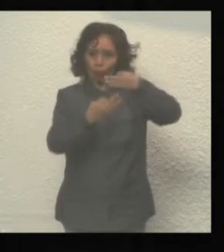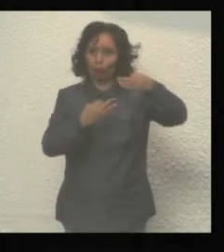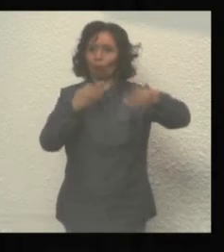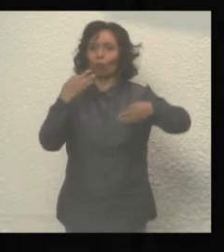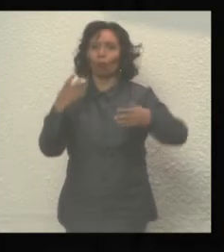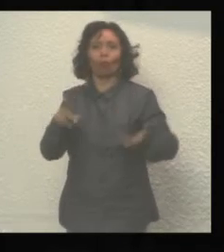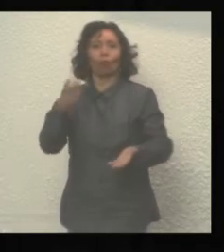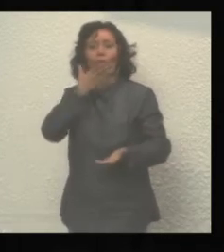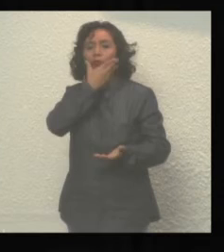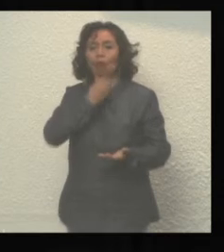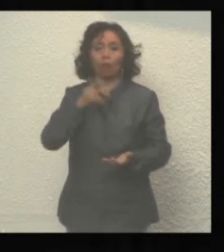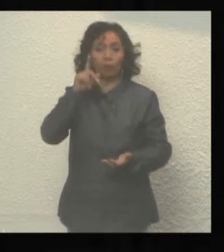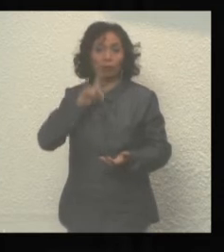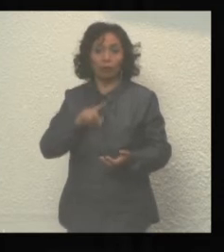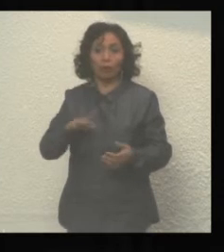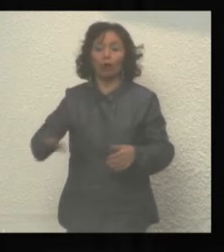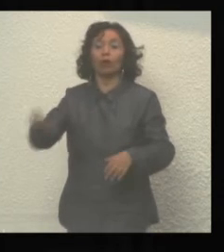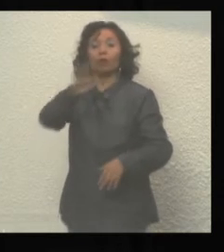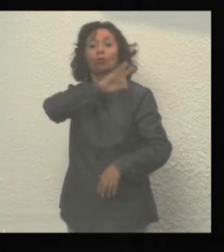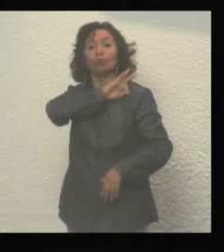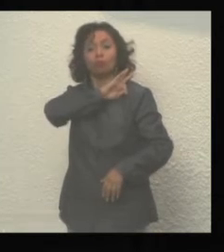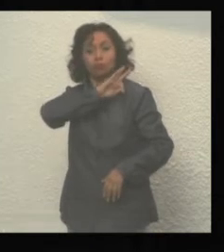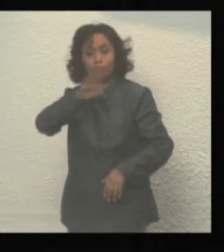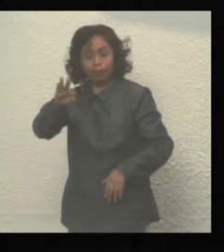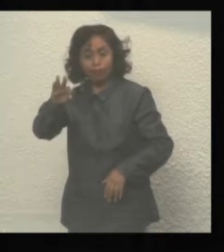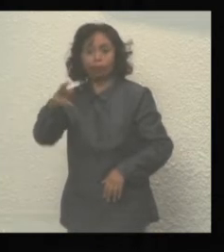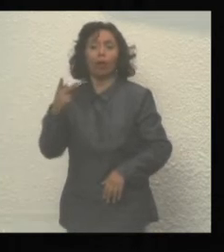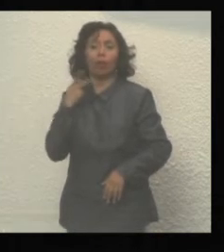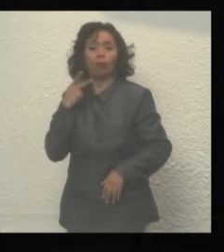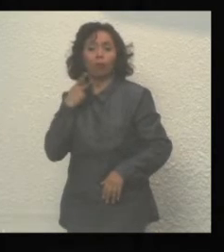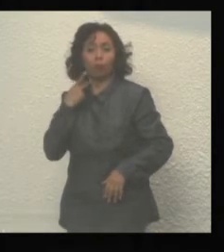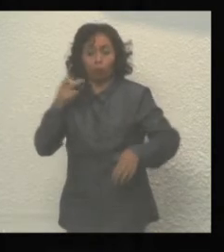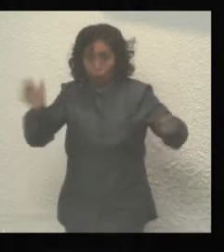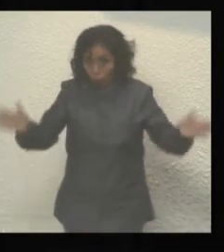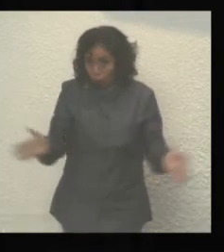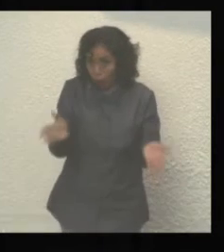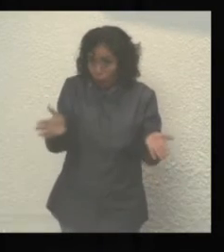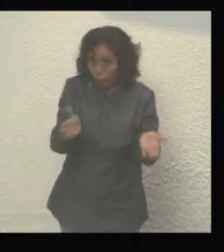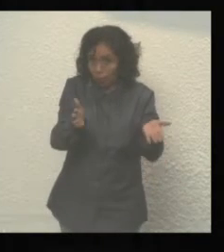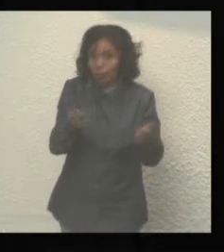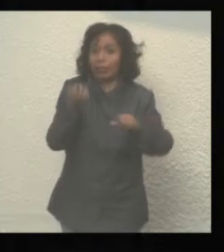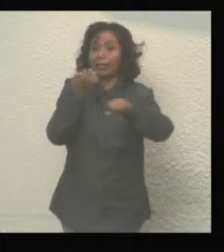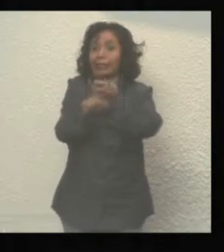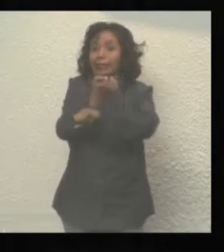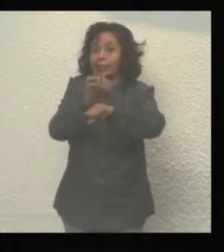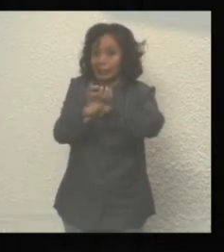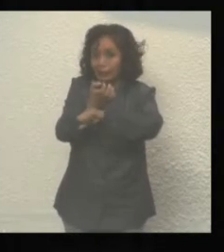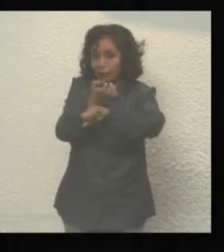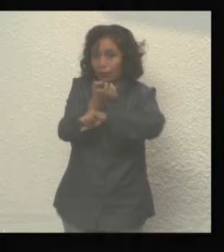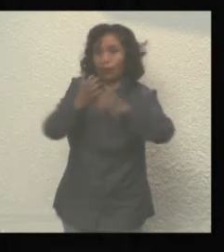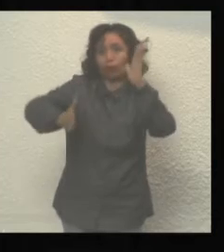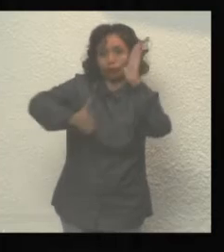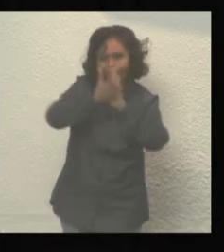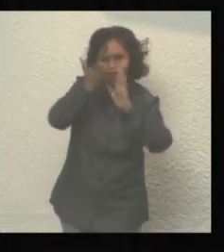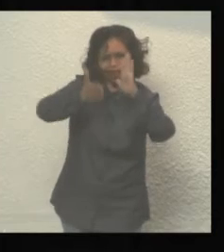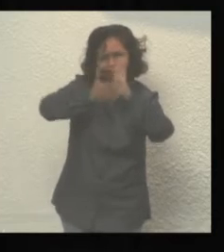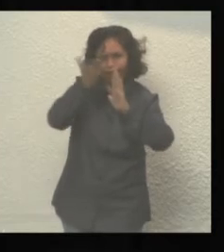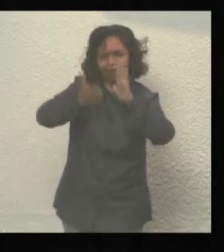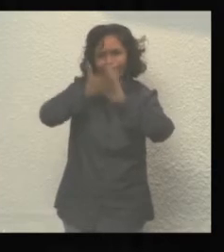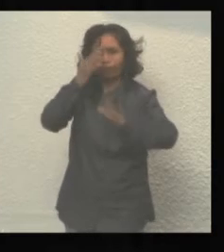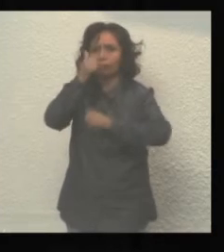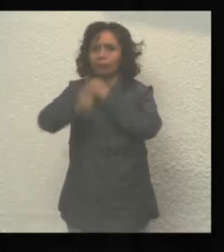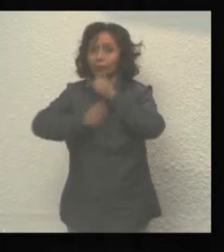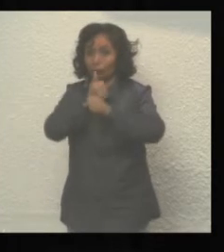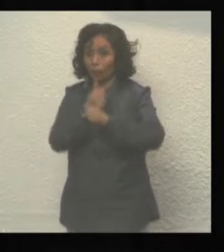porque posibilitan un espacio que abraza la madurez política que nuestro Estado ha construido en estos años y que